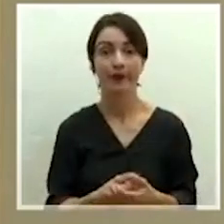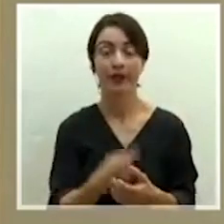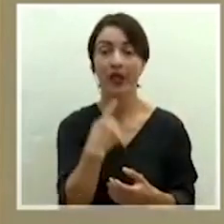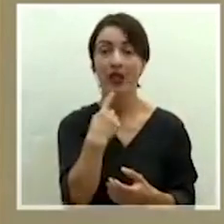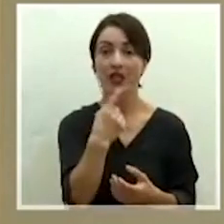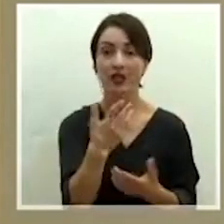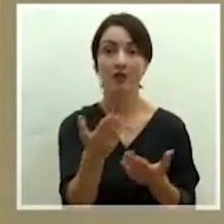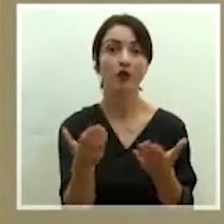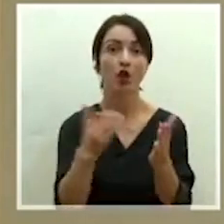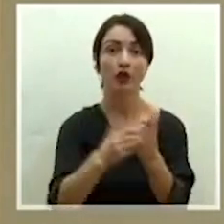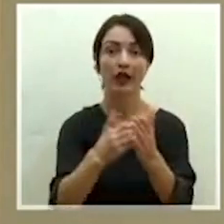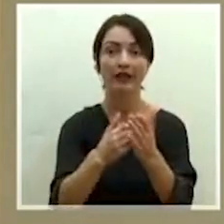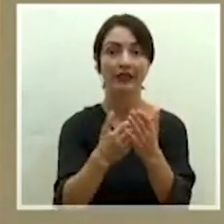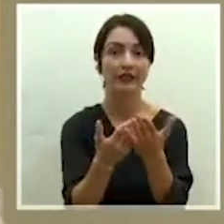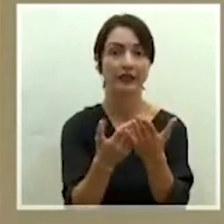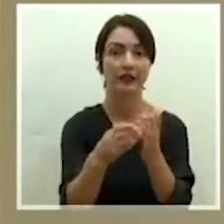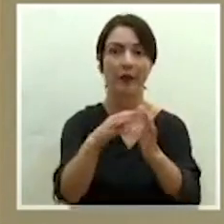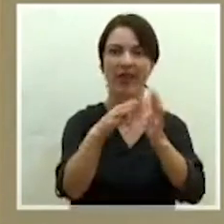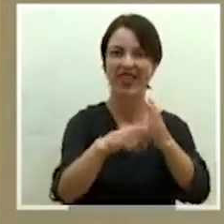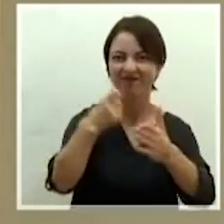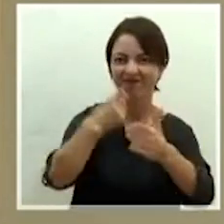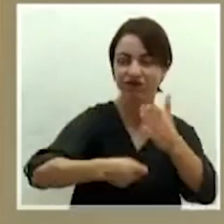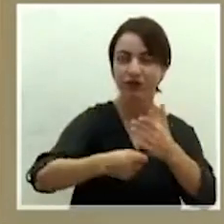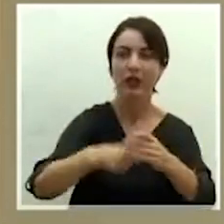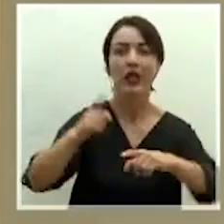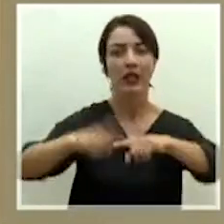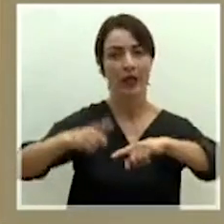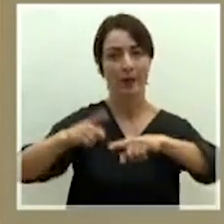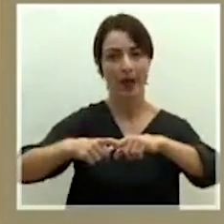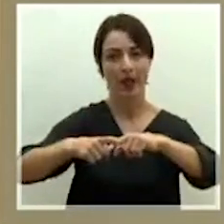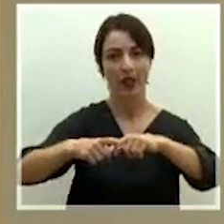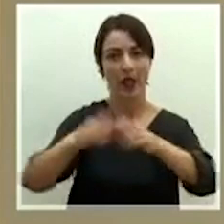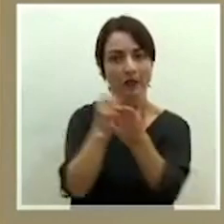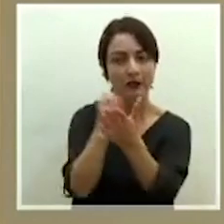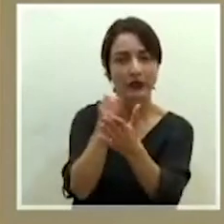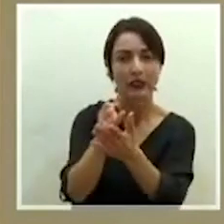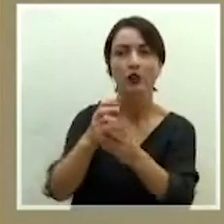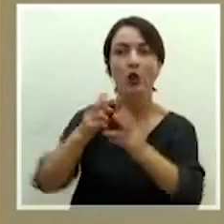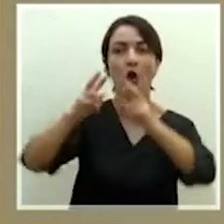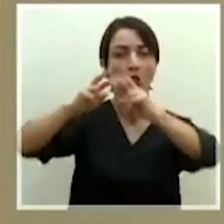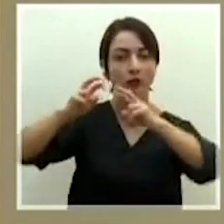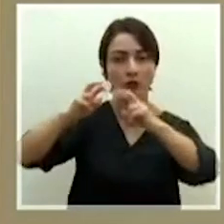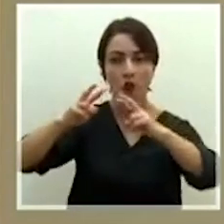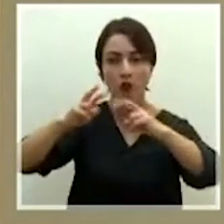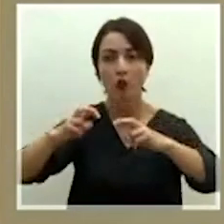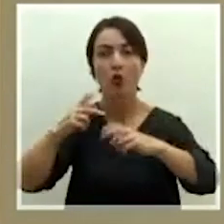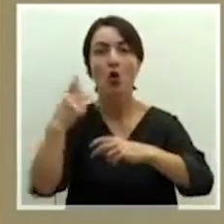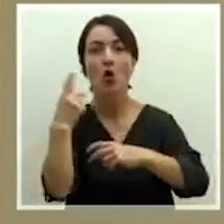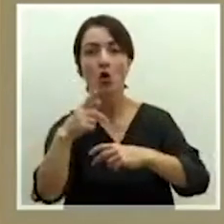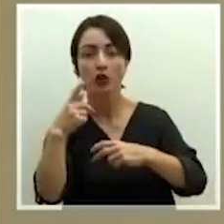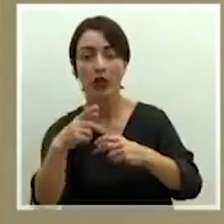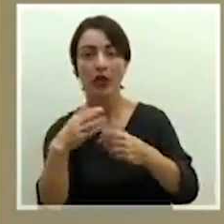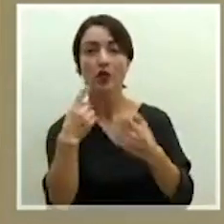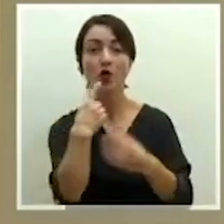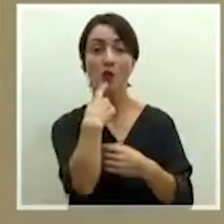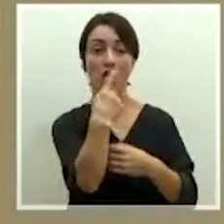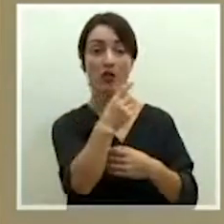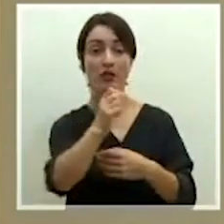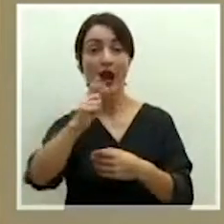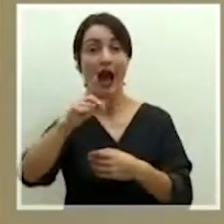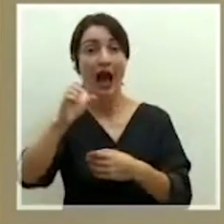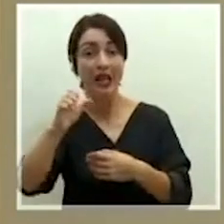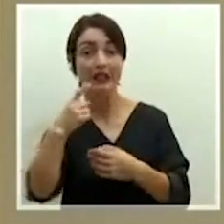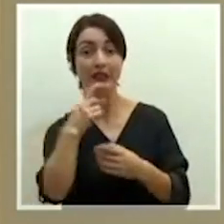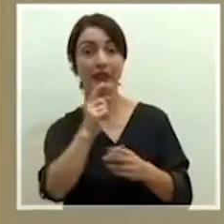recrudecemos las mismas. Eso todo es basado en un estudio epidemiológico estricto, en una valoración de riesgo, en movilizaciones, como decía Alex, y